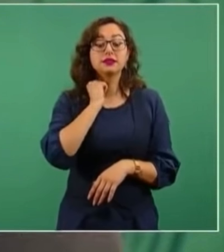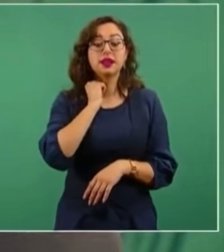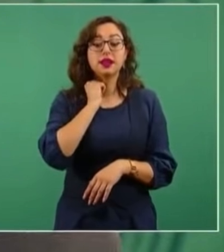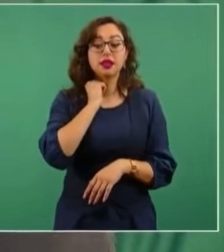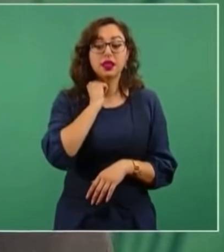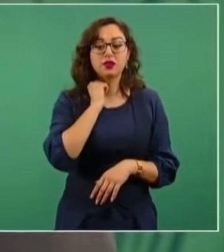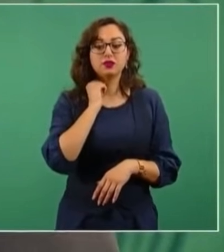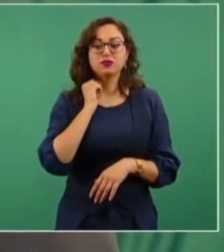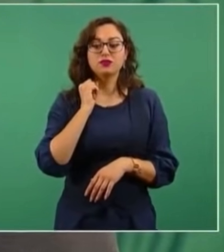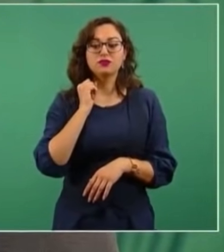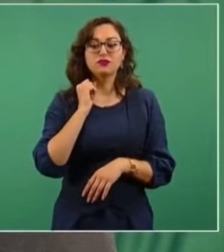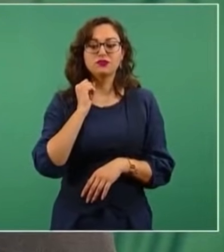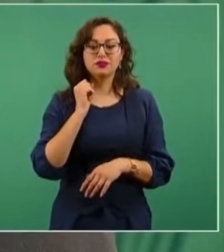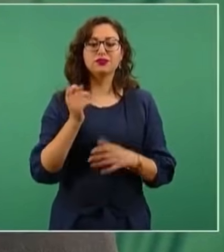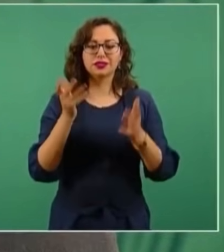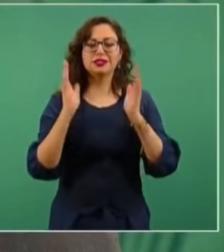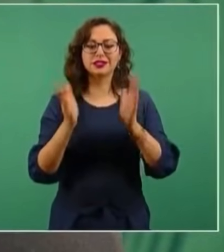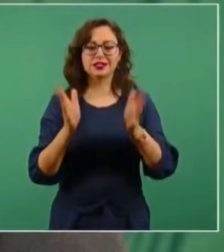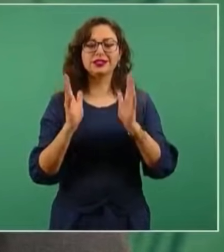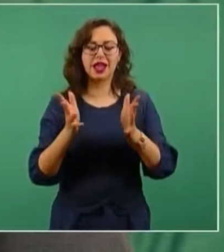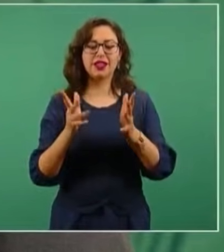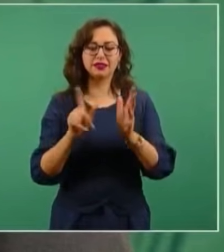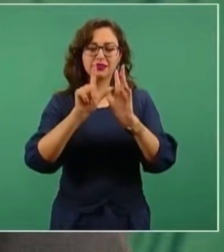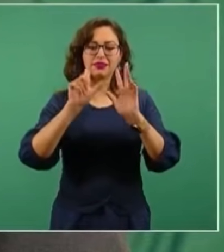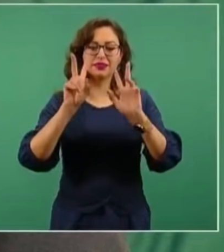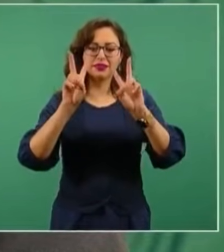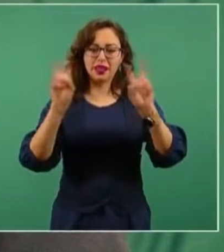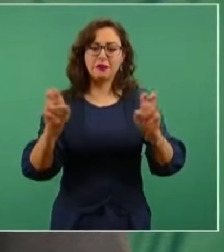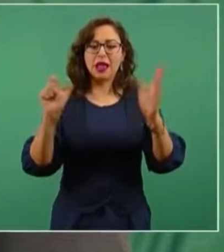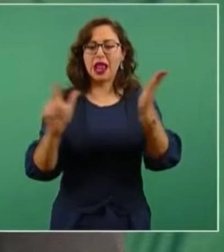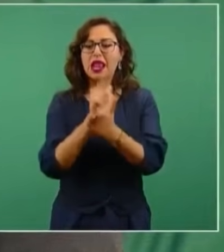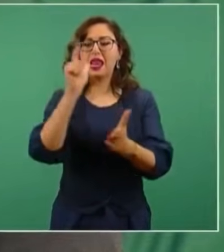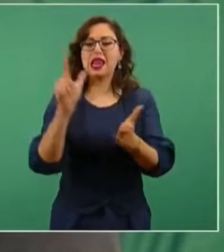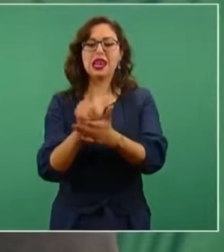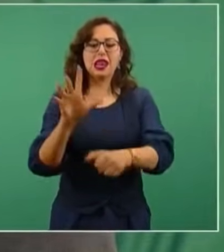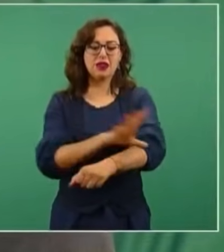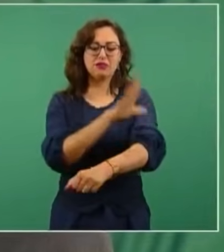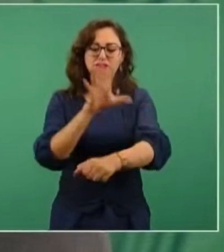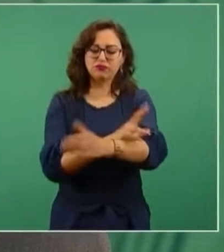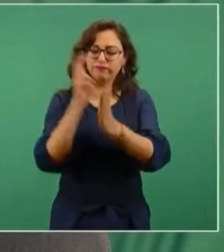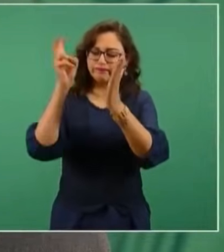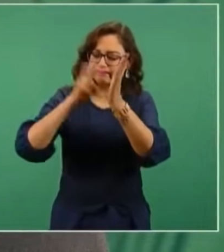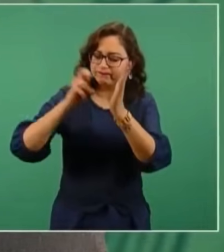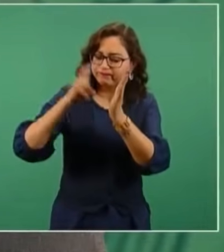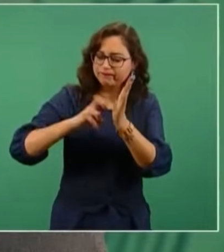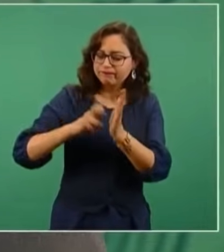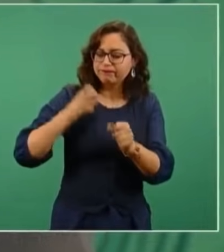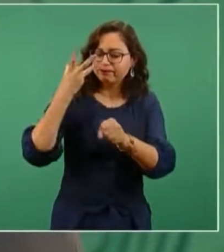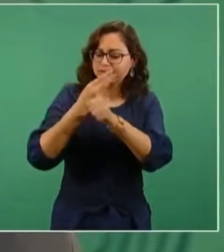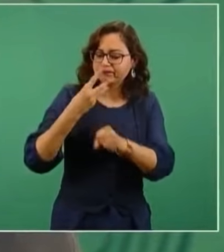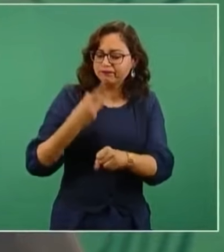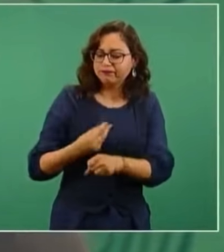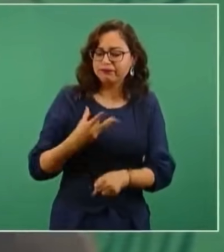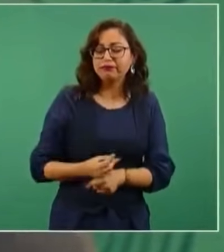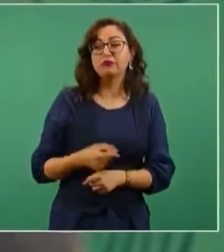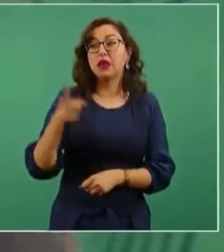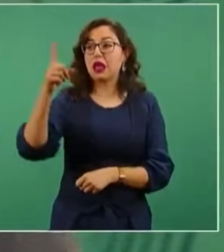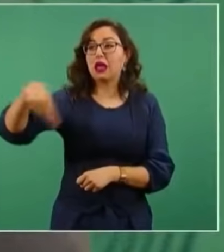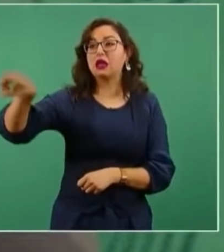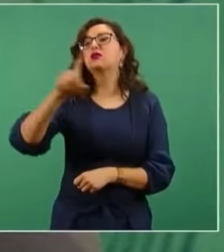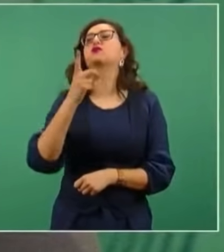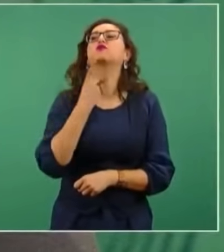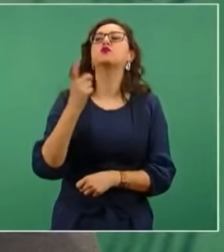ya la reforma eléctrica. Le agradezco mucho a los legisladores. Esto nos va a